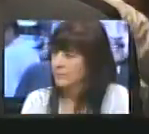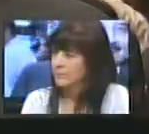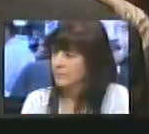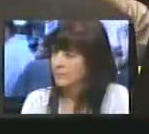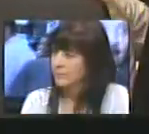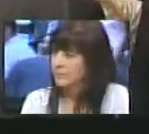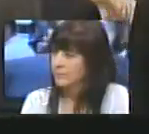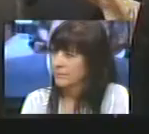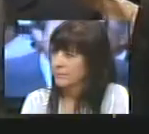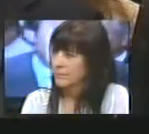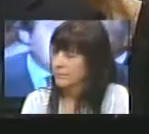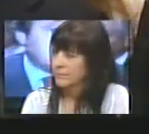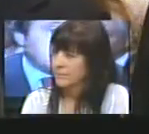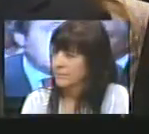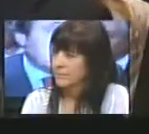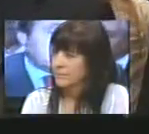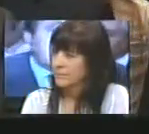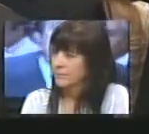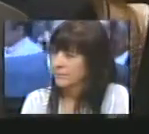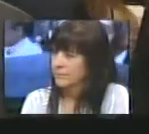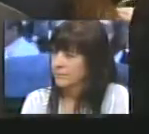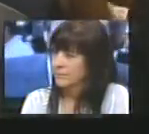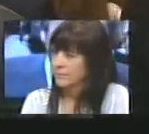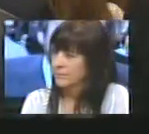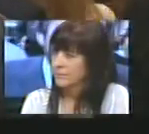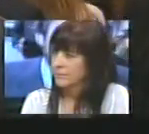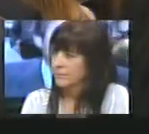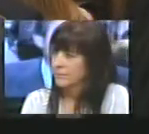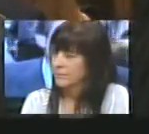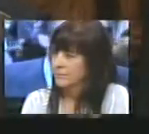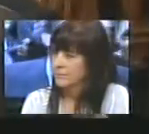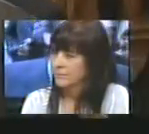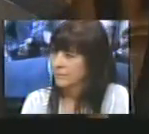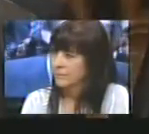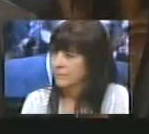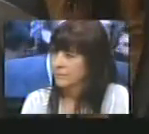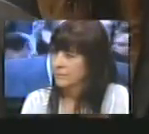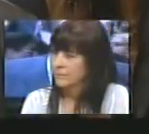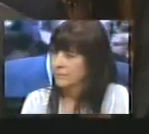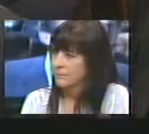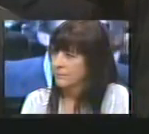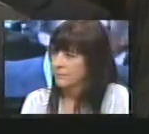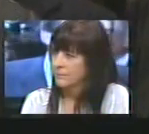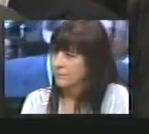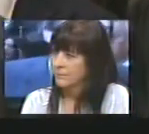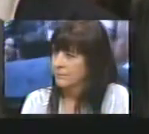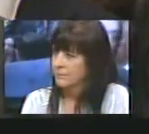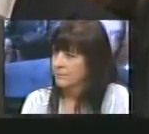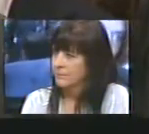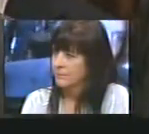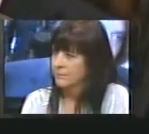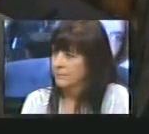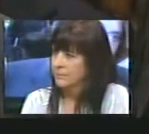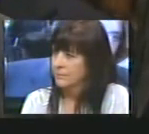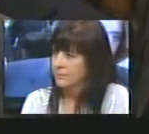ahora. No, va a participar sí en agosto. Nosotros vamos a tener la del 30 antes y después va a tener que, si quiere participar, competir conmigo porque lo voy a ganar